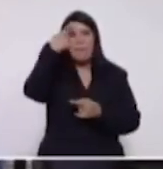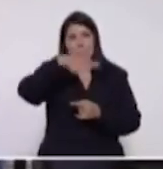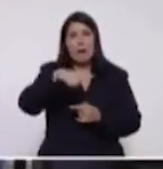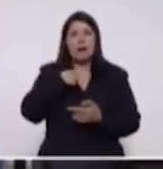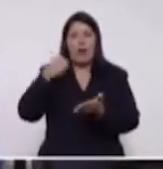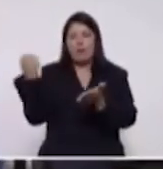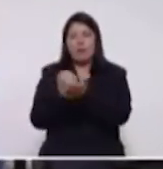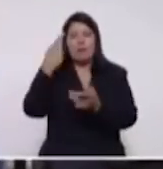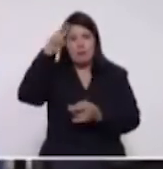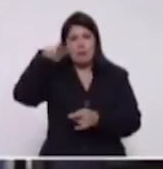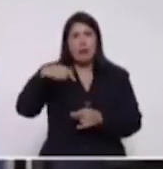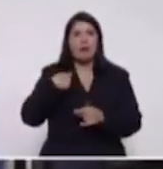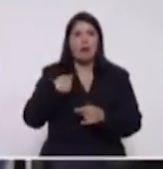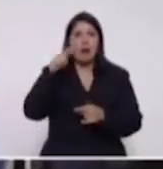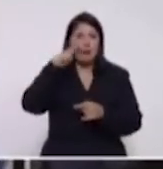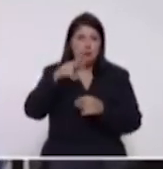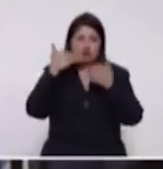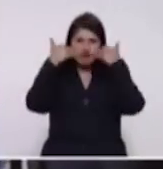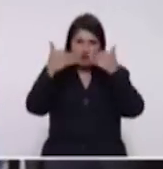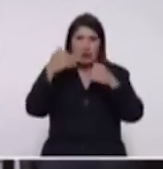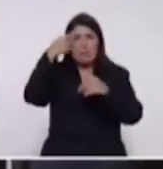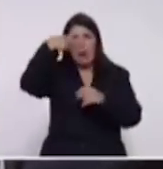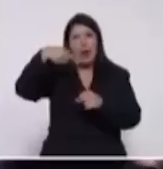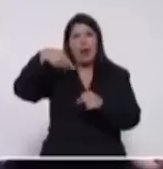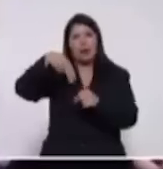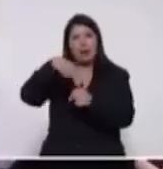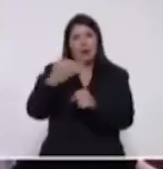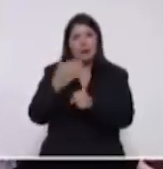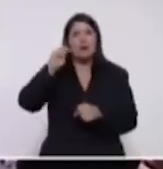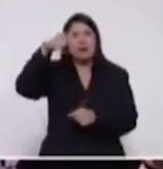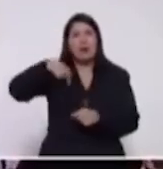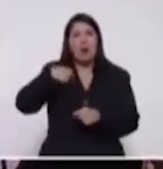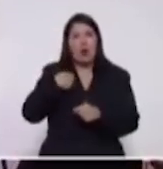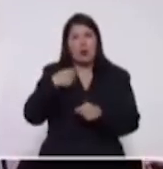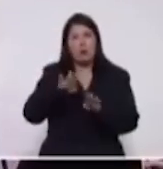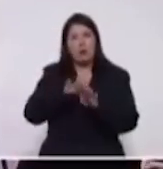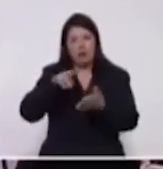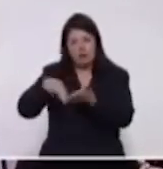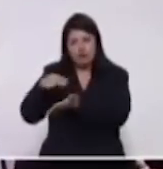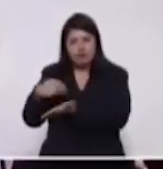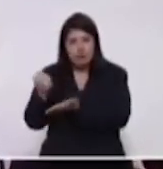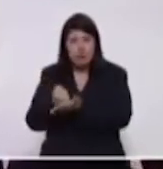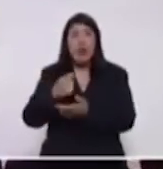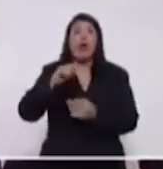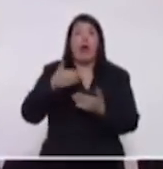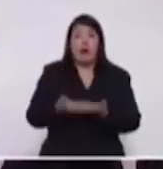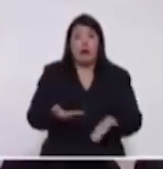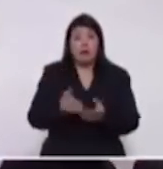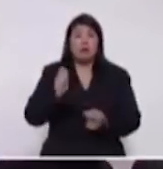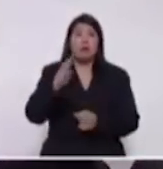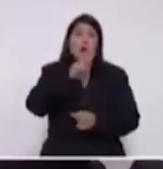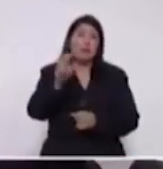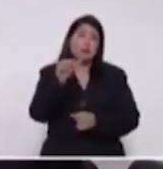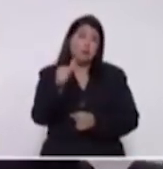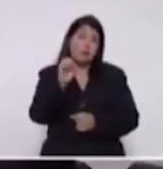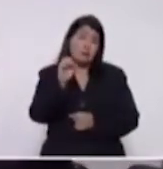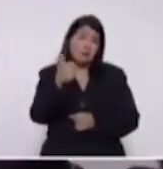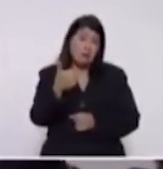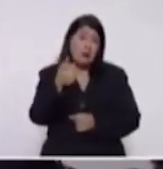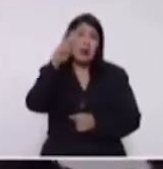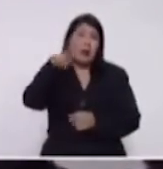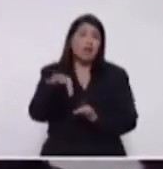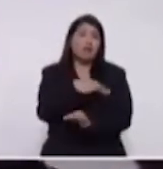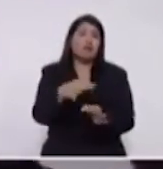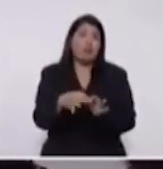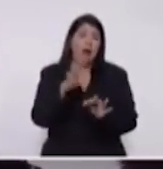los mismos certificándolos ante el notario público. A la fecha de esos 266, se han cumplido ya